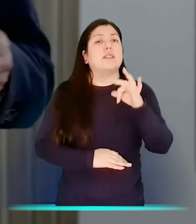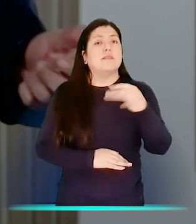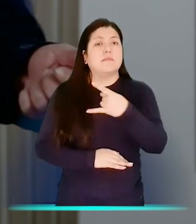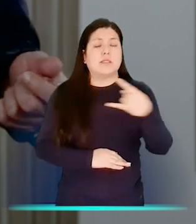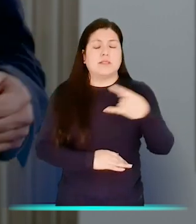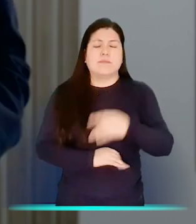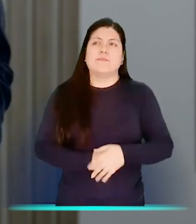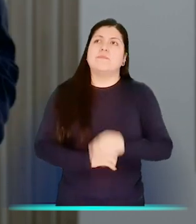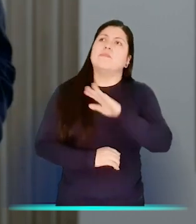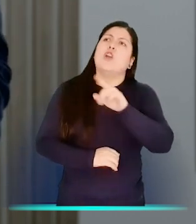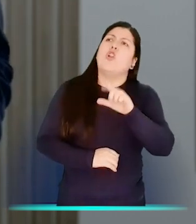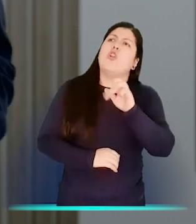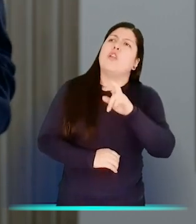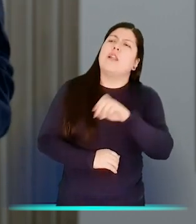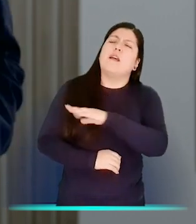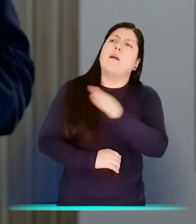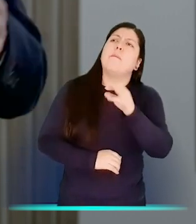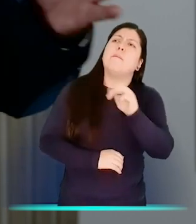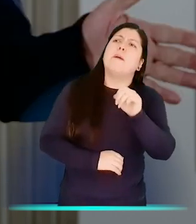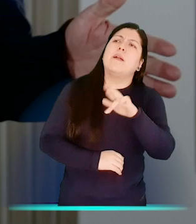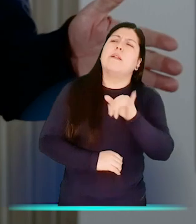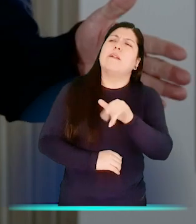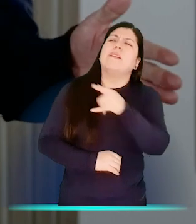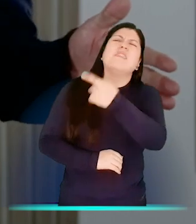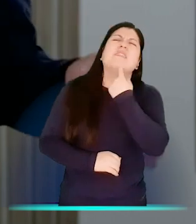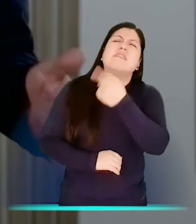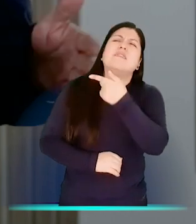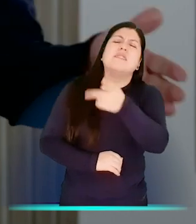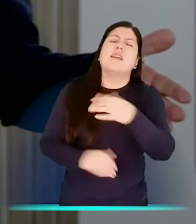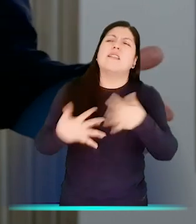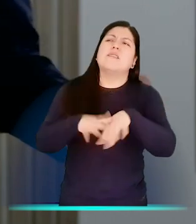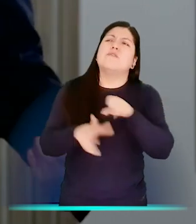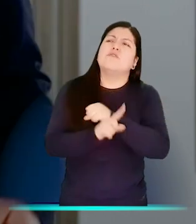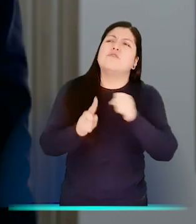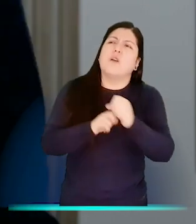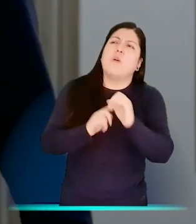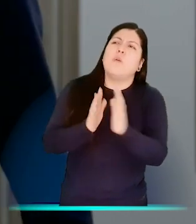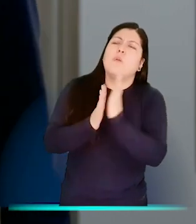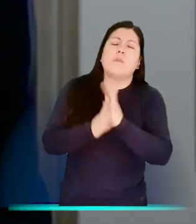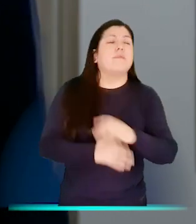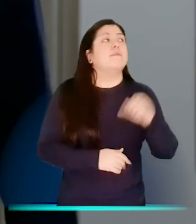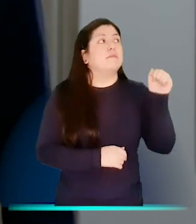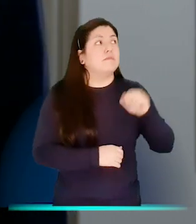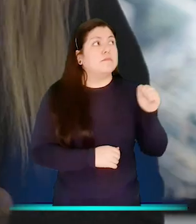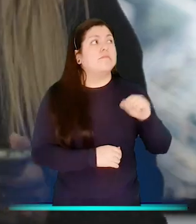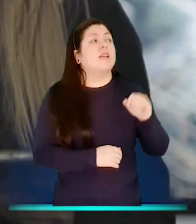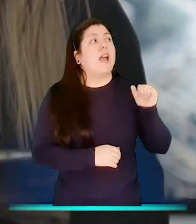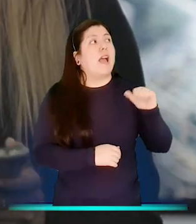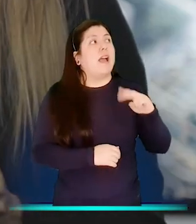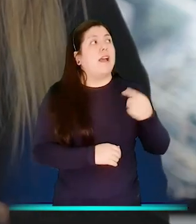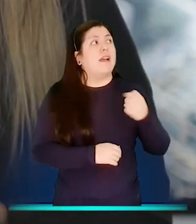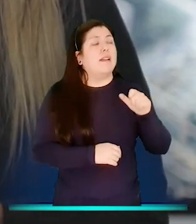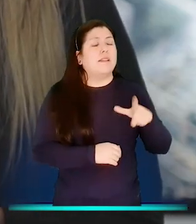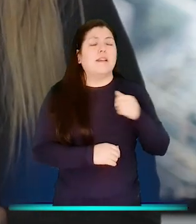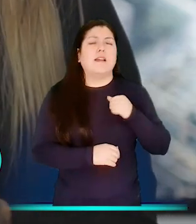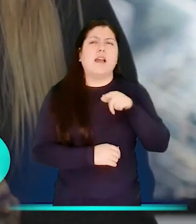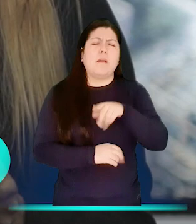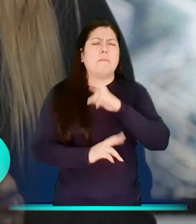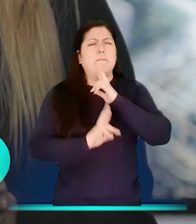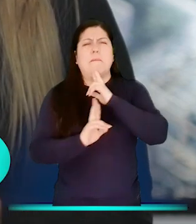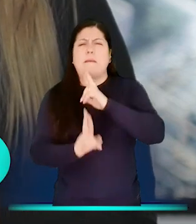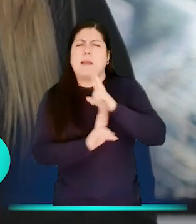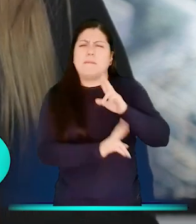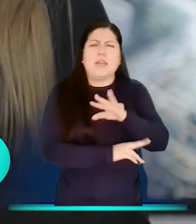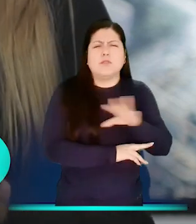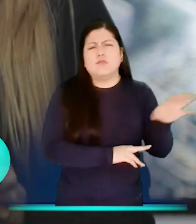paz que serán votadas este 13 de marzo. Lorena y Mari, ¿qué se están preguntando en las redes sociales? Así es, Ángel, vamos a aprovechar